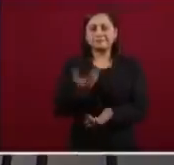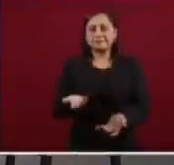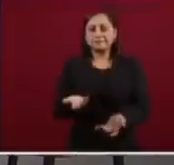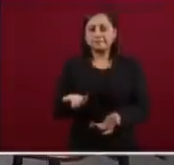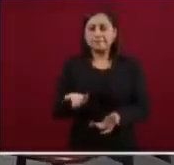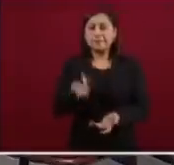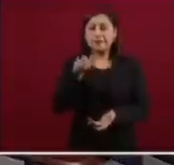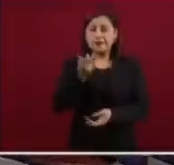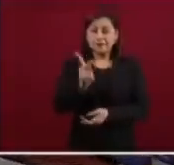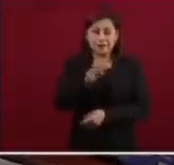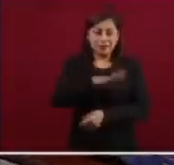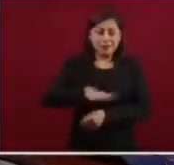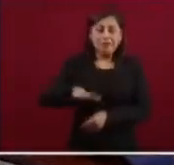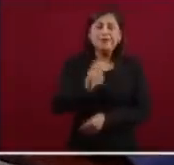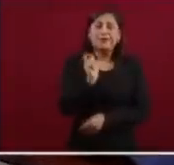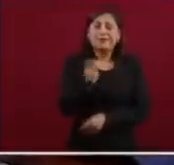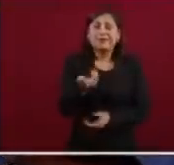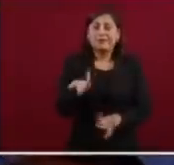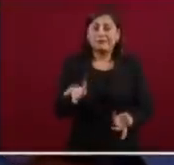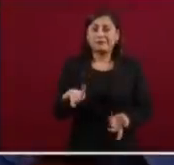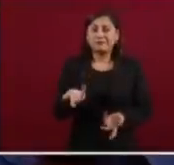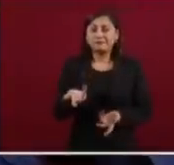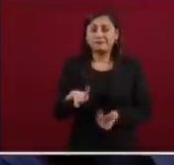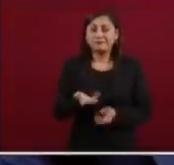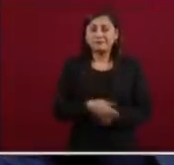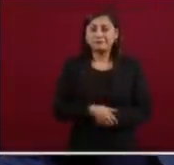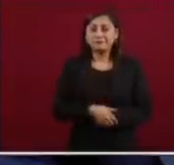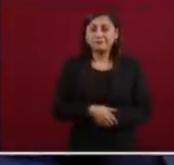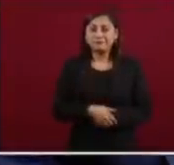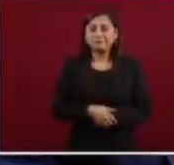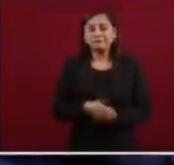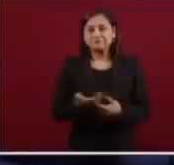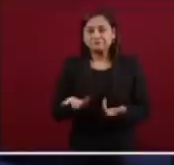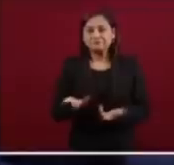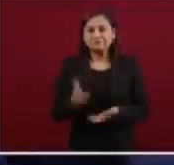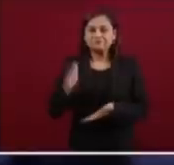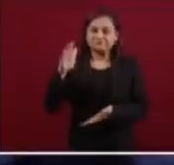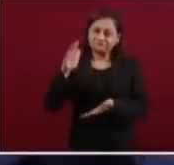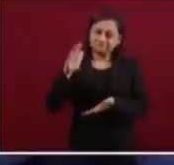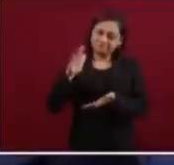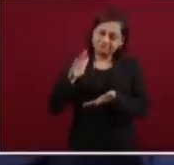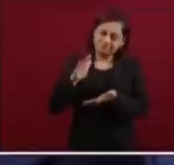de lo que significa eso más deuda